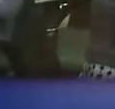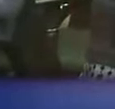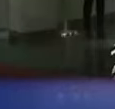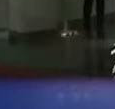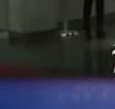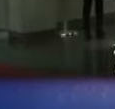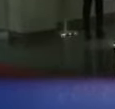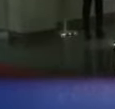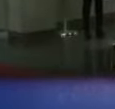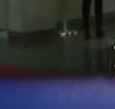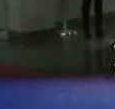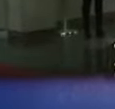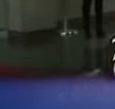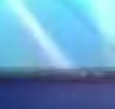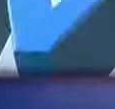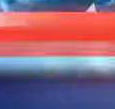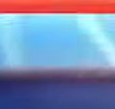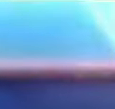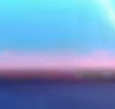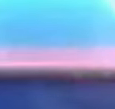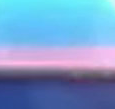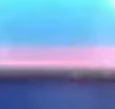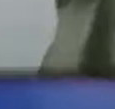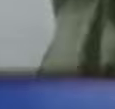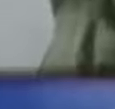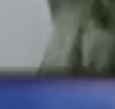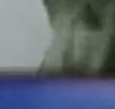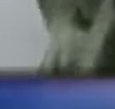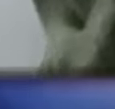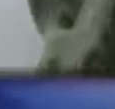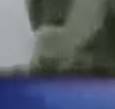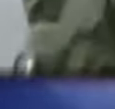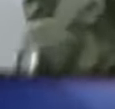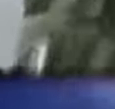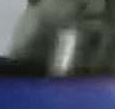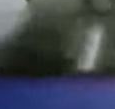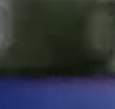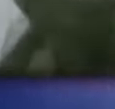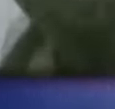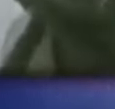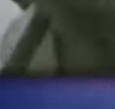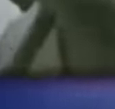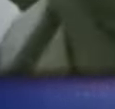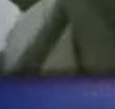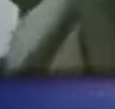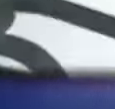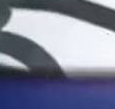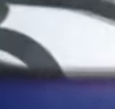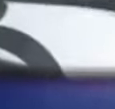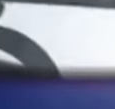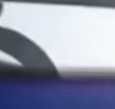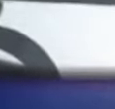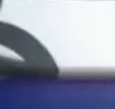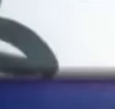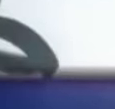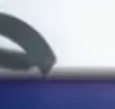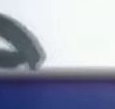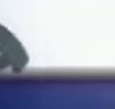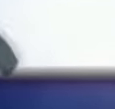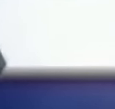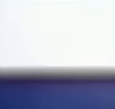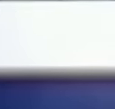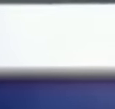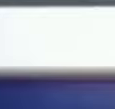la consulta popular. En lo internacional, ISIS amenazó con atacar el Mundial de